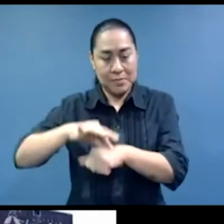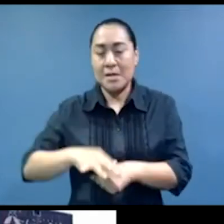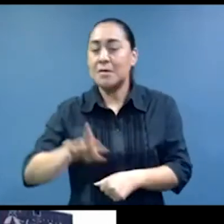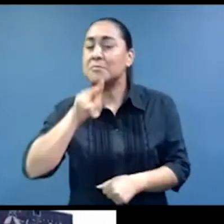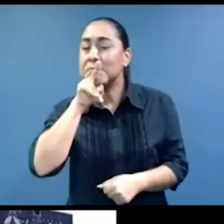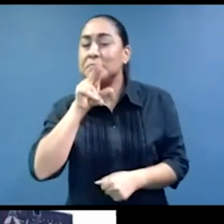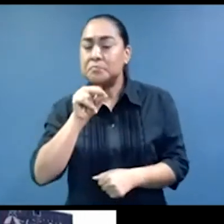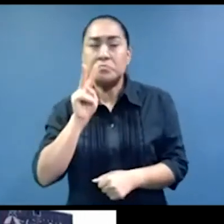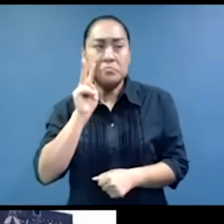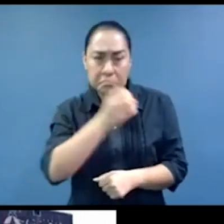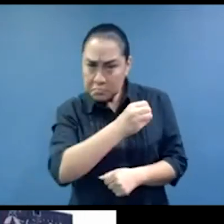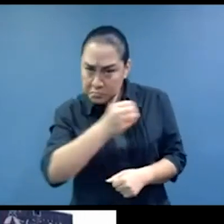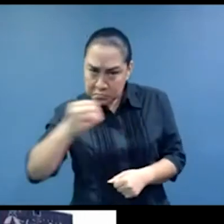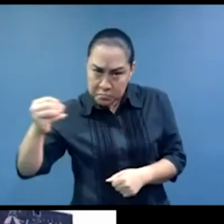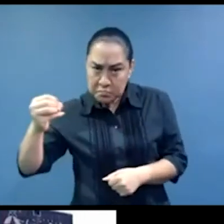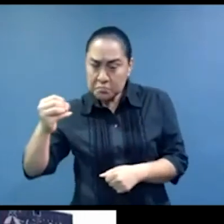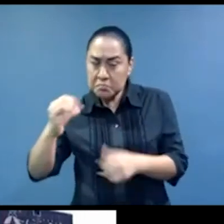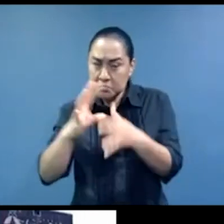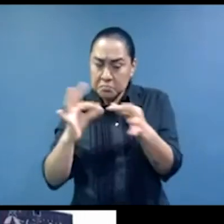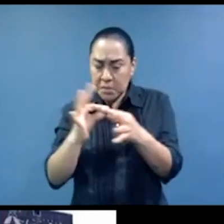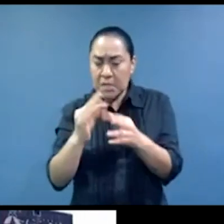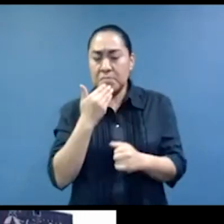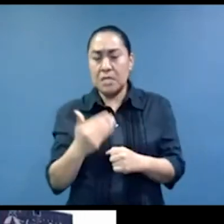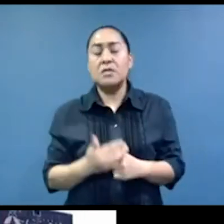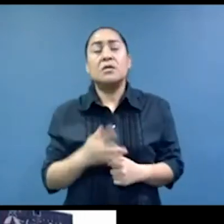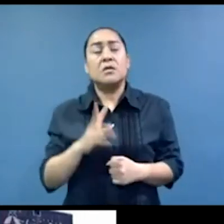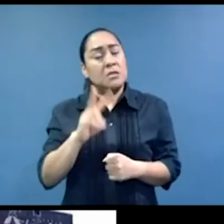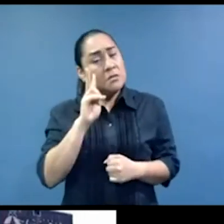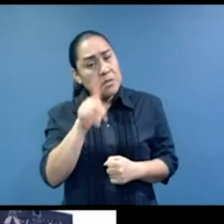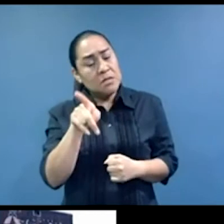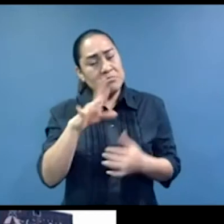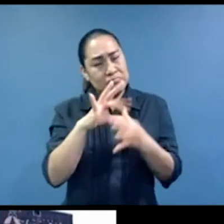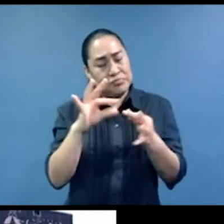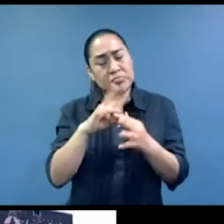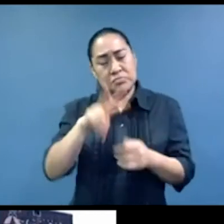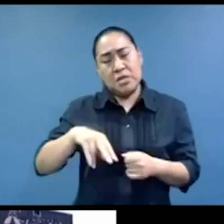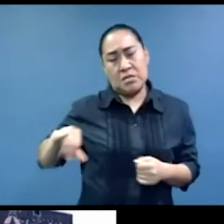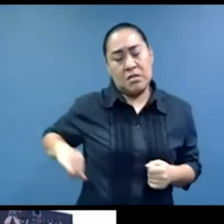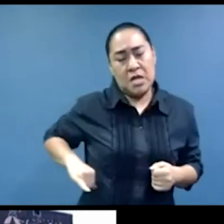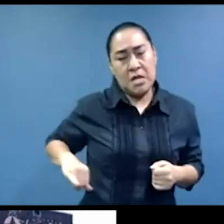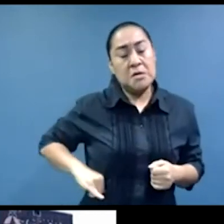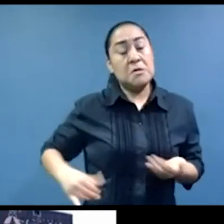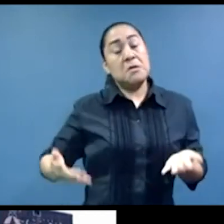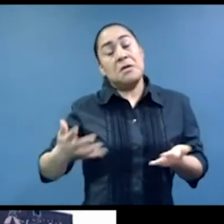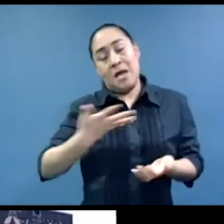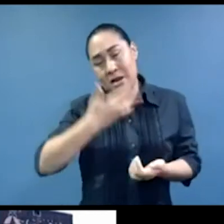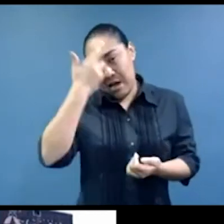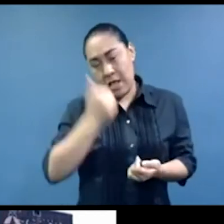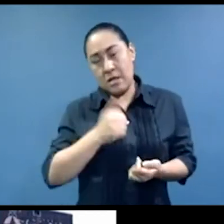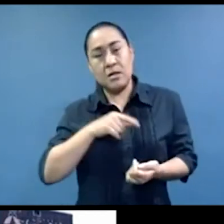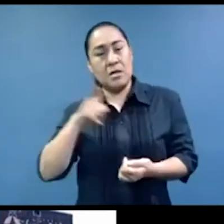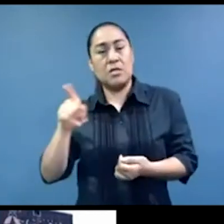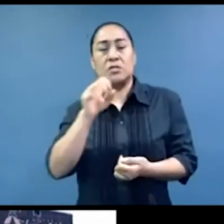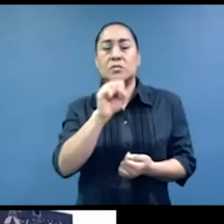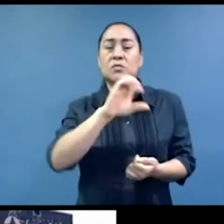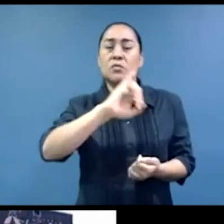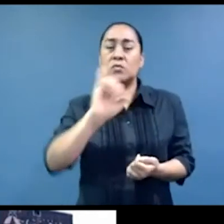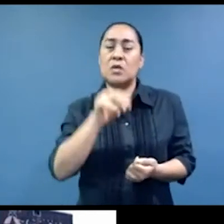la escuchamos bien. Me parece muy interesante lo que nos comenta. En efecto, creo que la Suprema Corte en este